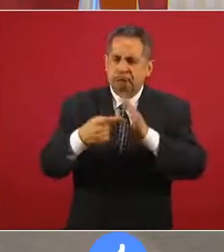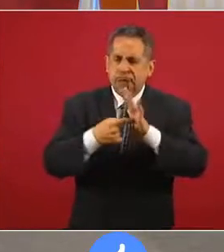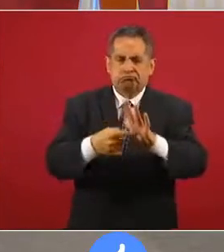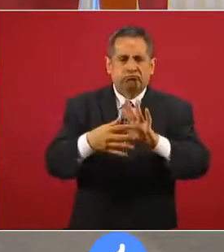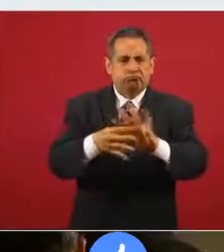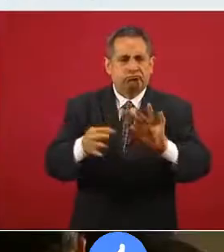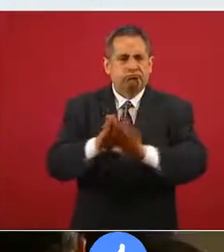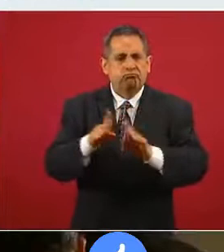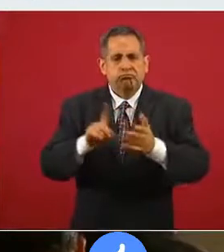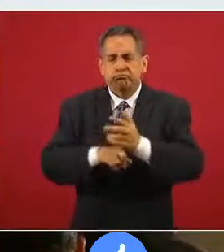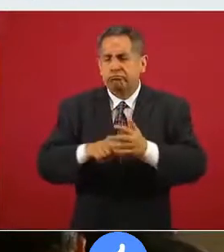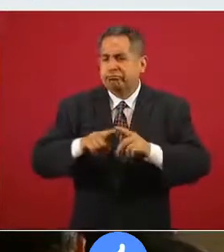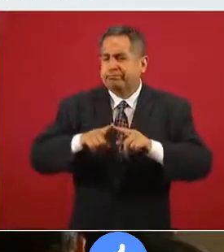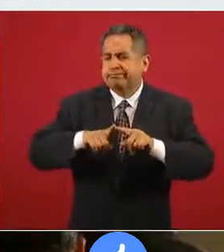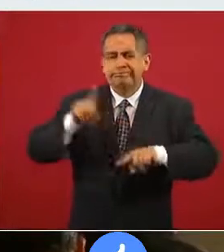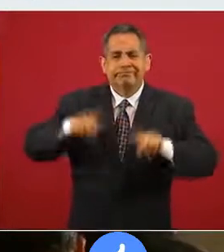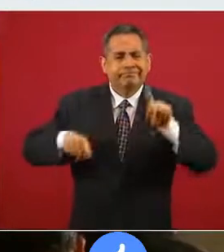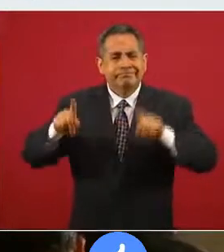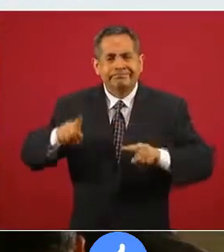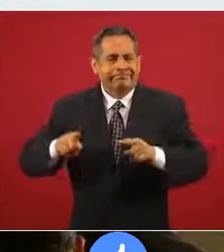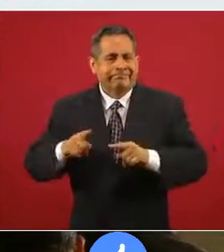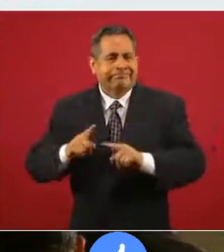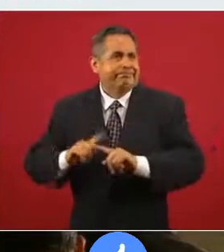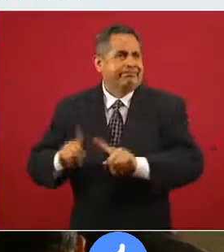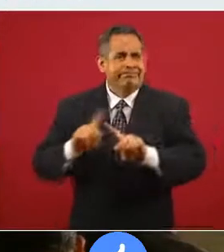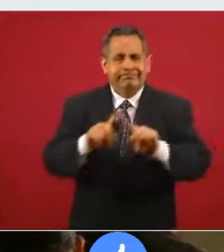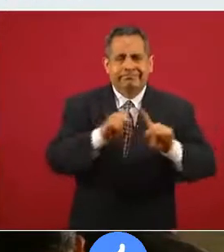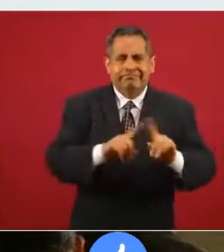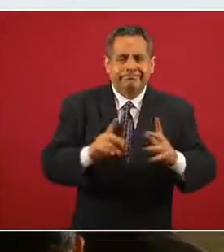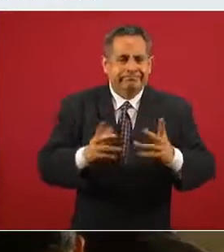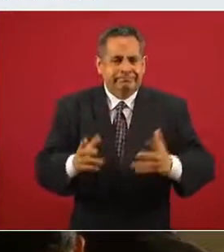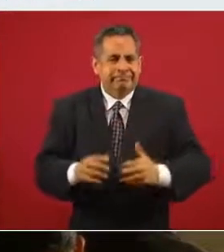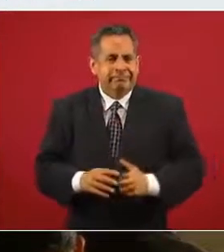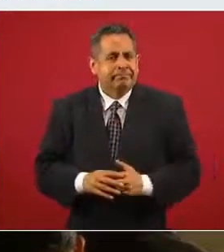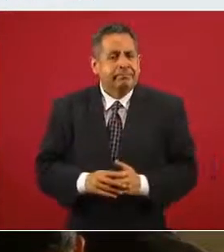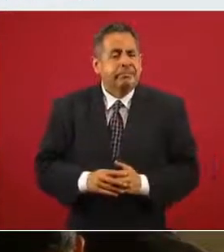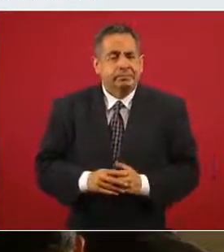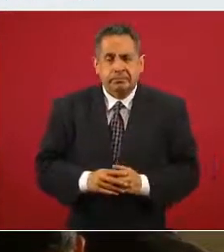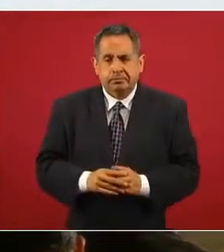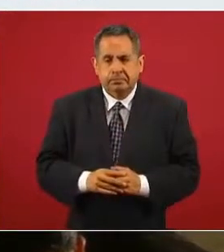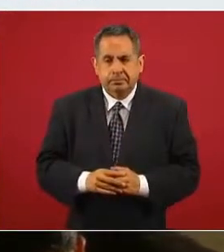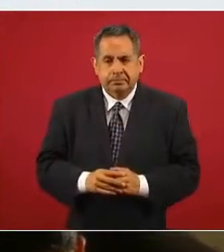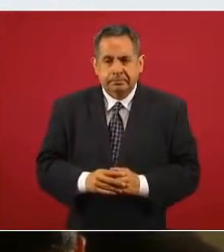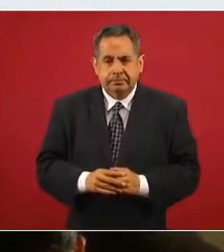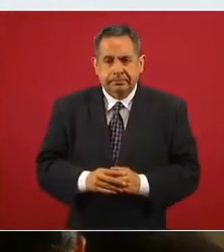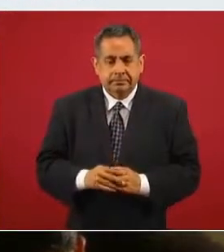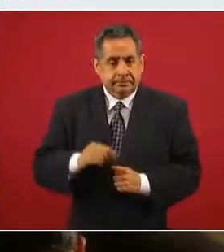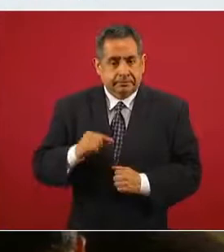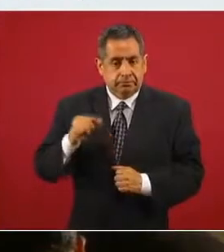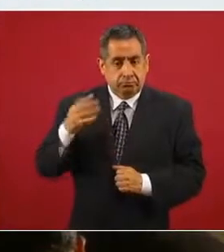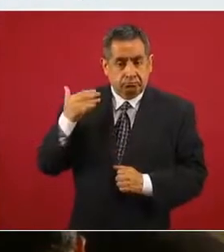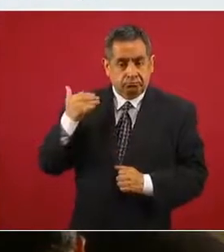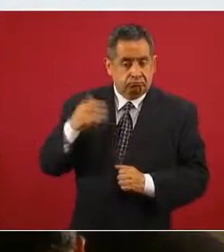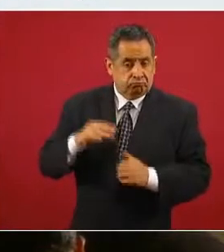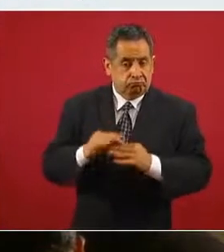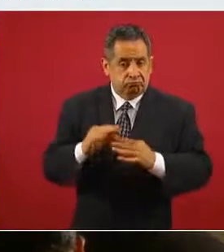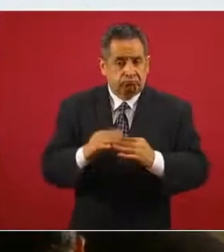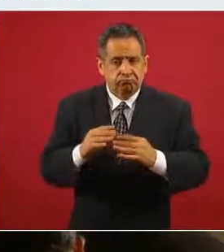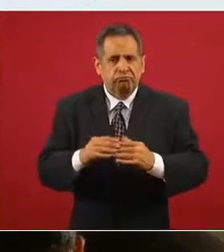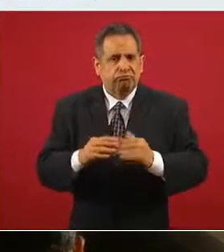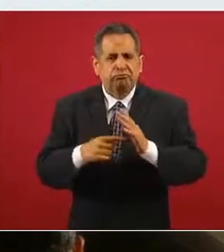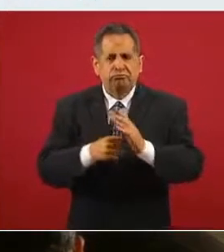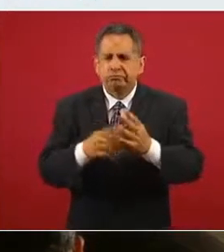notar la gran variabilidad de las curvas epidémicas. Lo que comentamos hace unos minutos y hemos comentado repetidamente, por eso